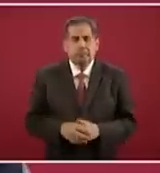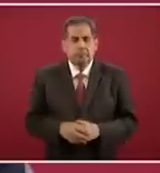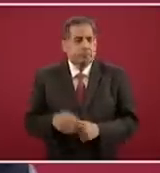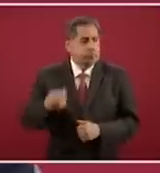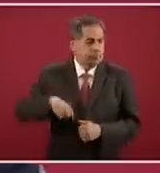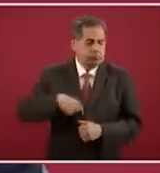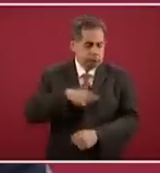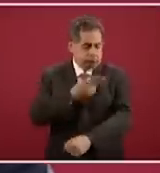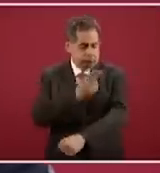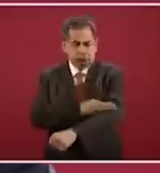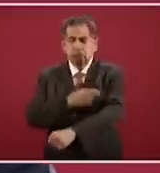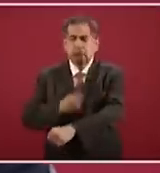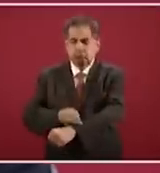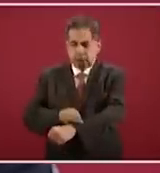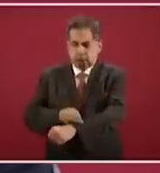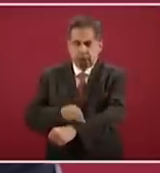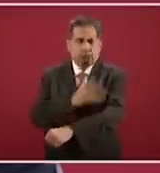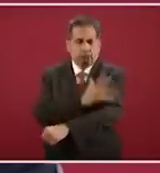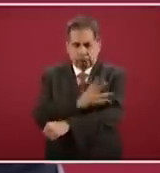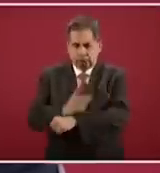nuestra honestidad,